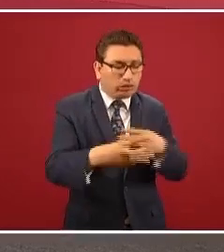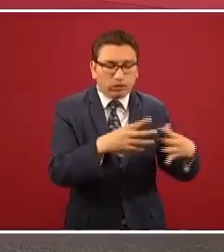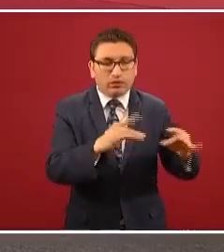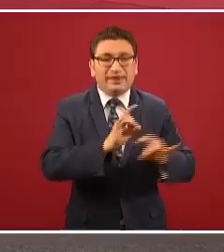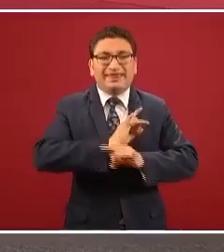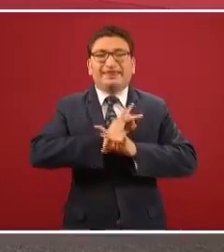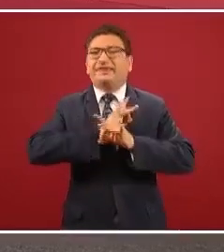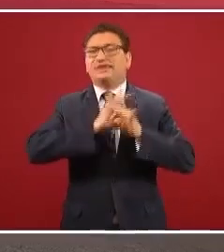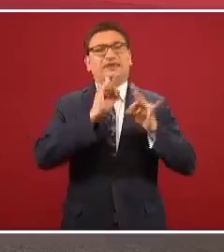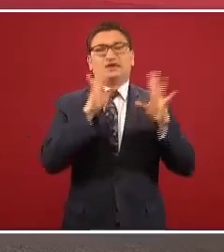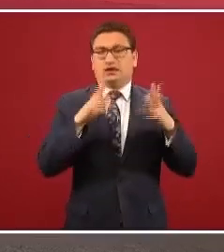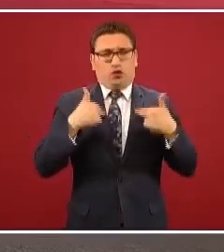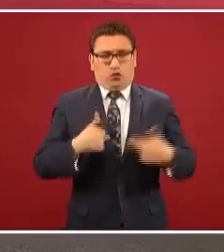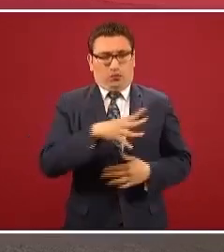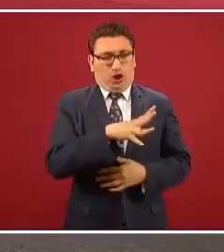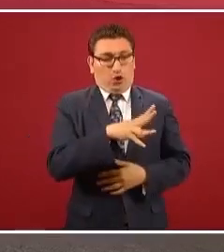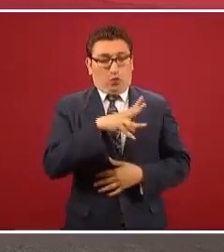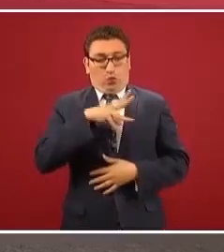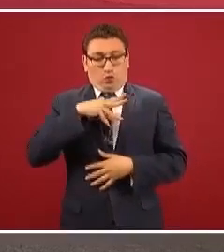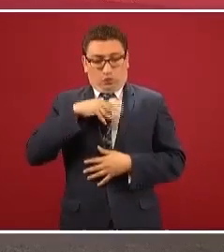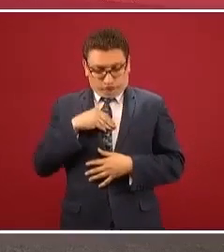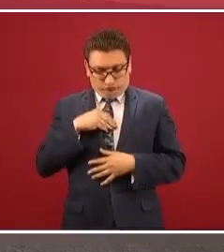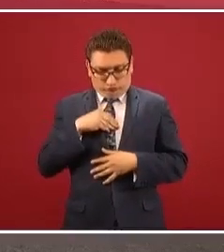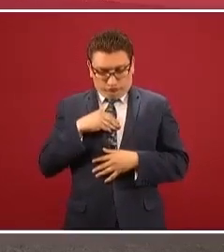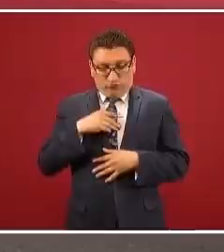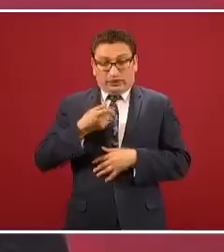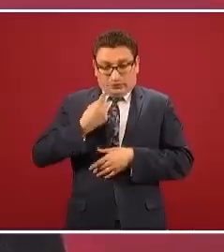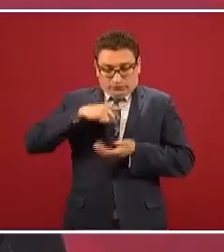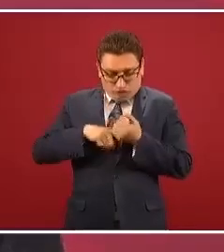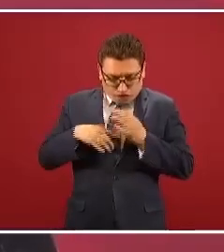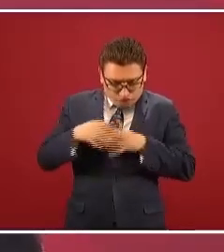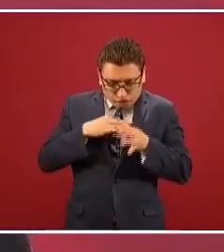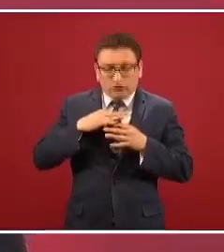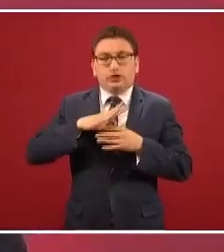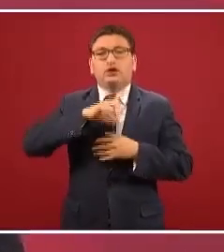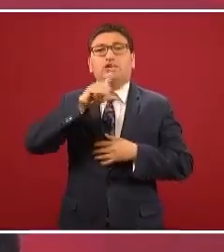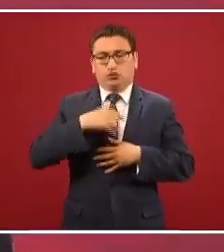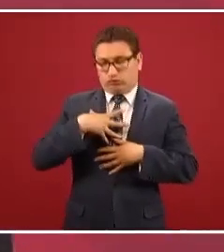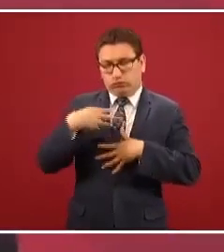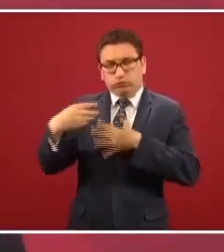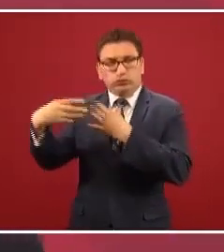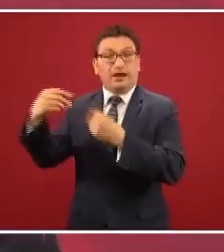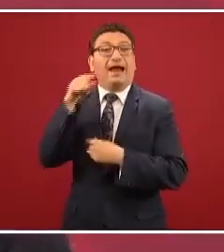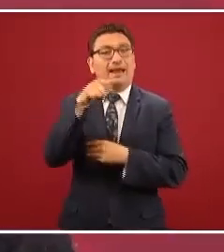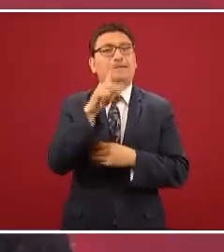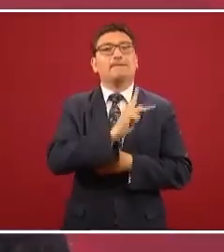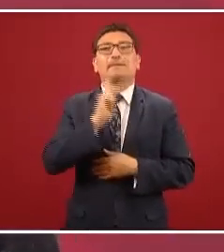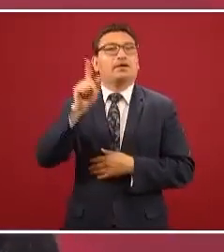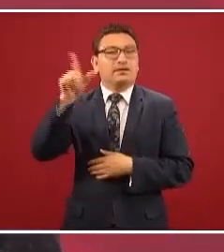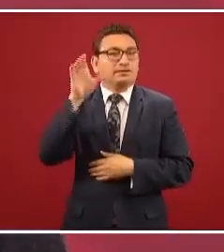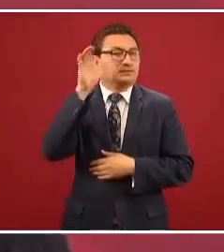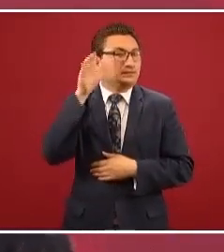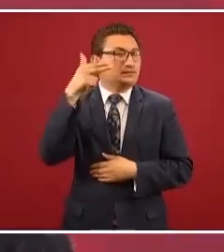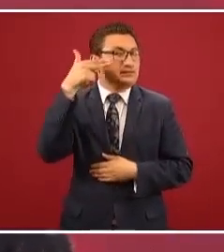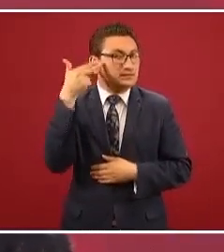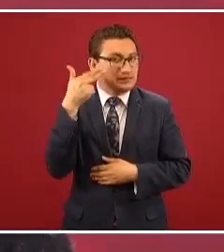contagiar humanos y se puede iniciar un ciclo de transmisión en humanos. Este es el caso de lo que ocurrió en China con